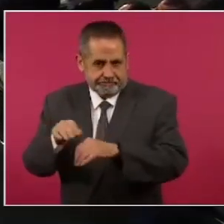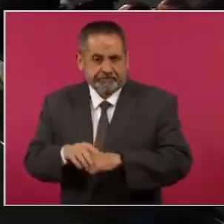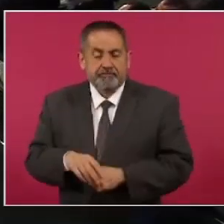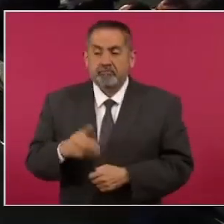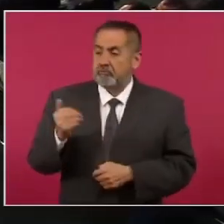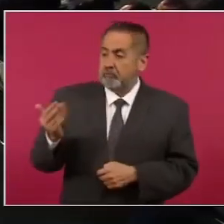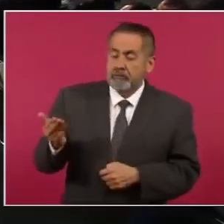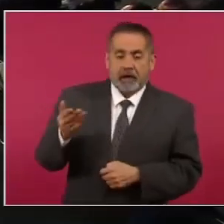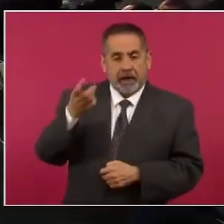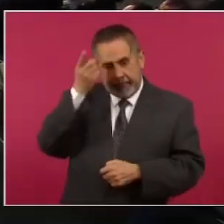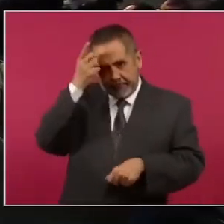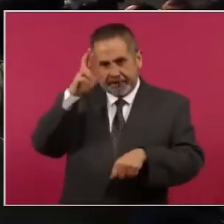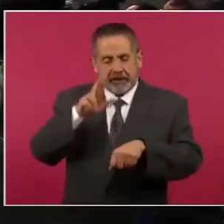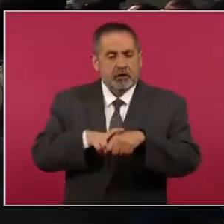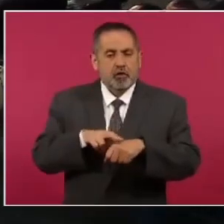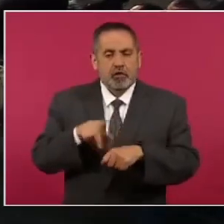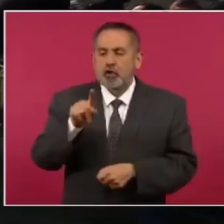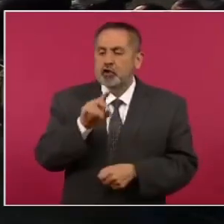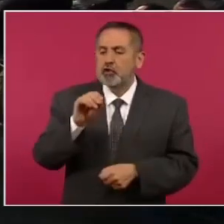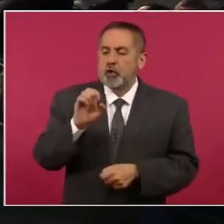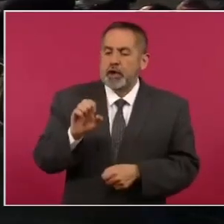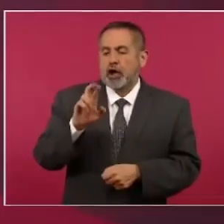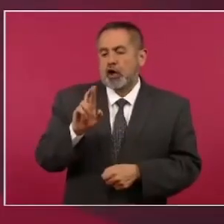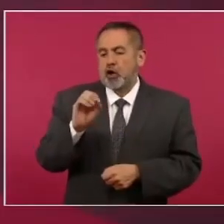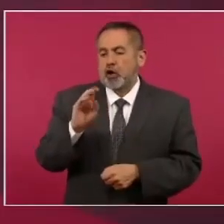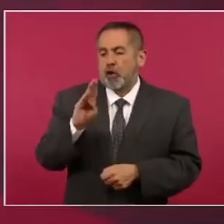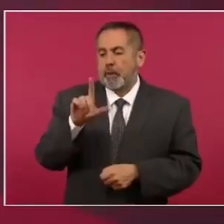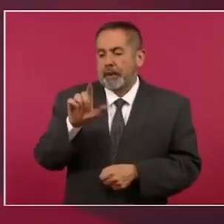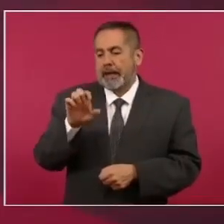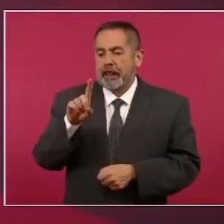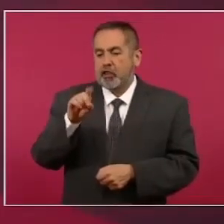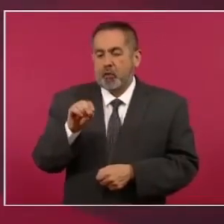director, Zoé Robledo,